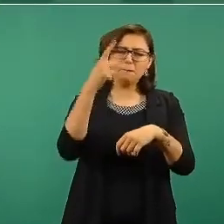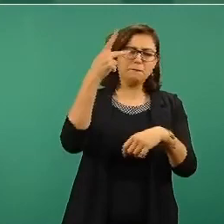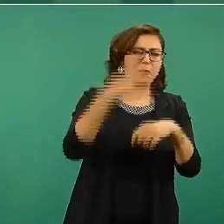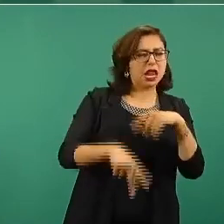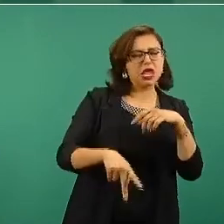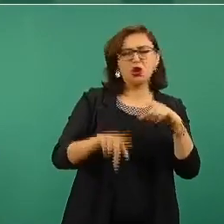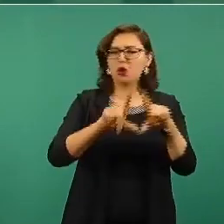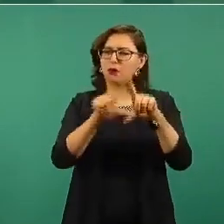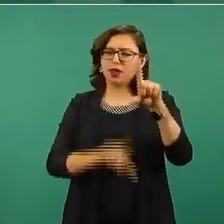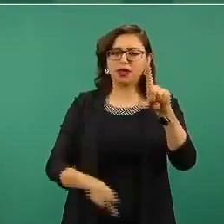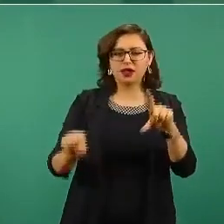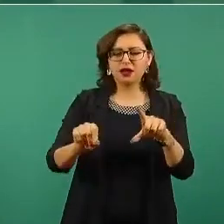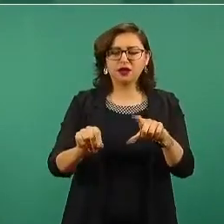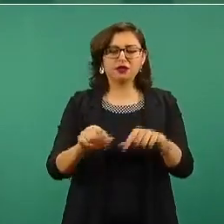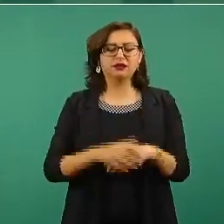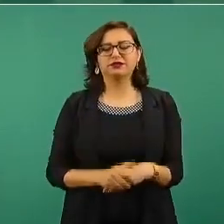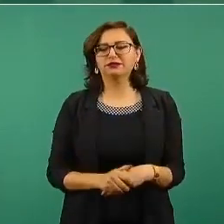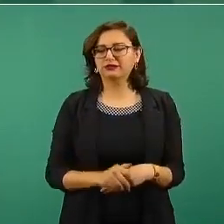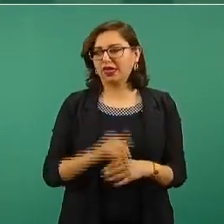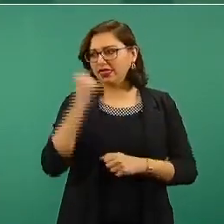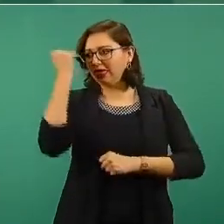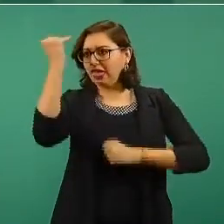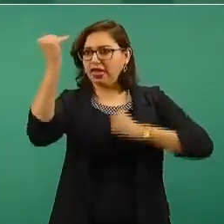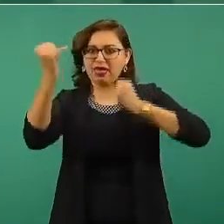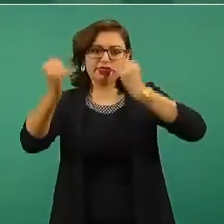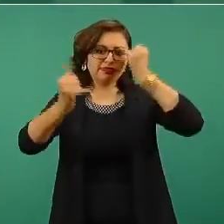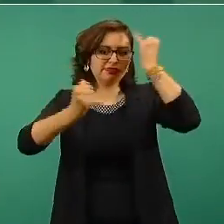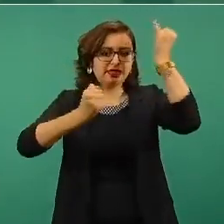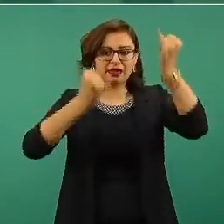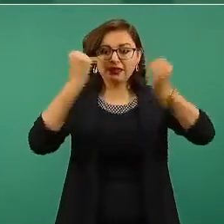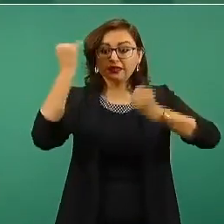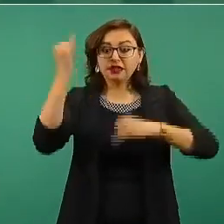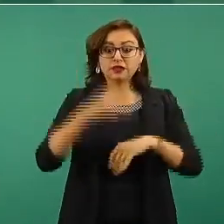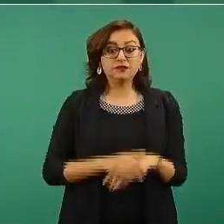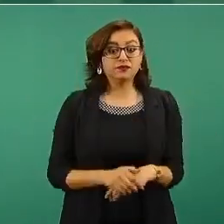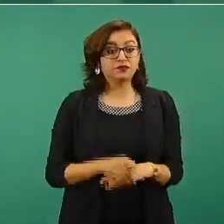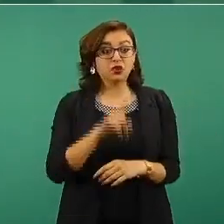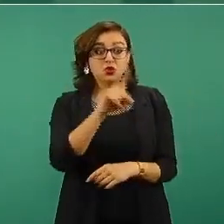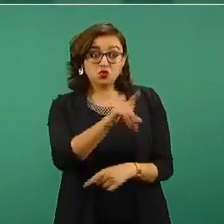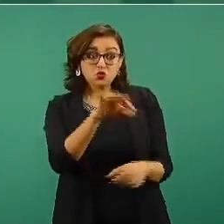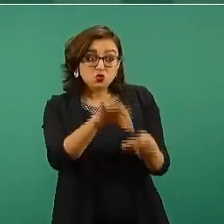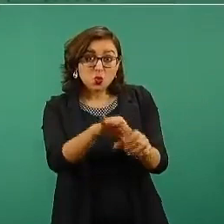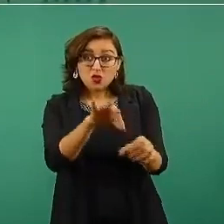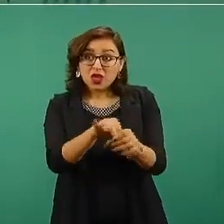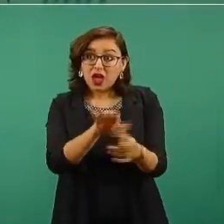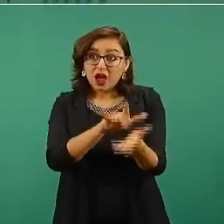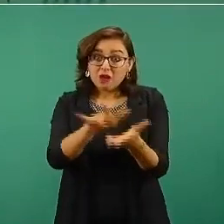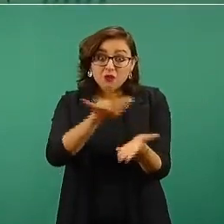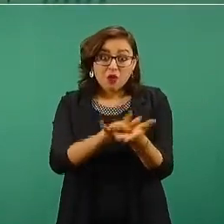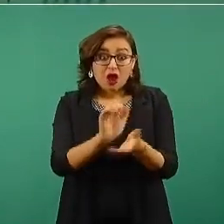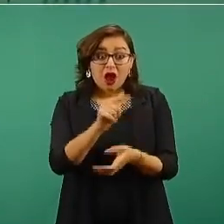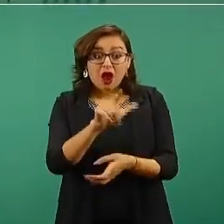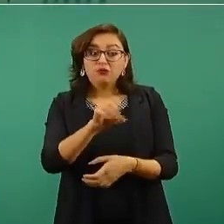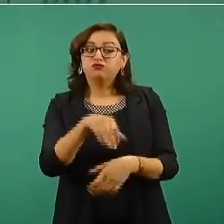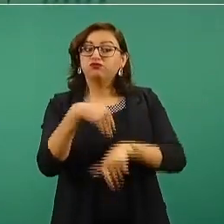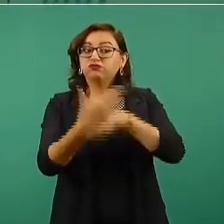No votes por López Obrador porque te vas a quedar sin trabajo.